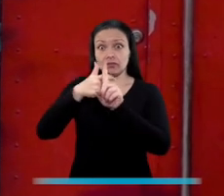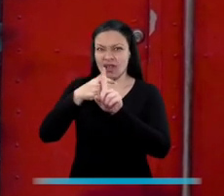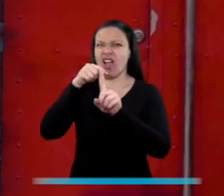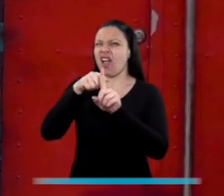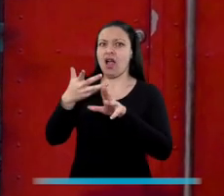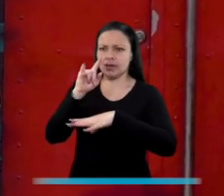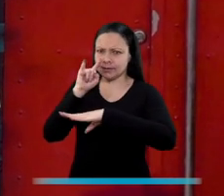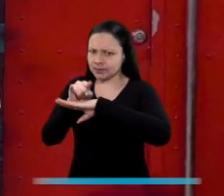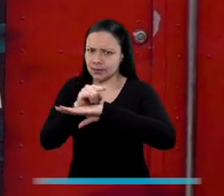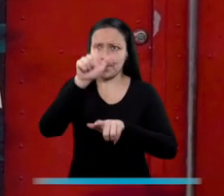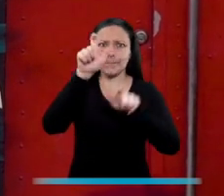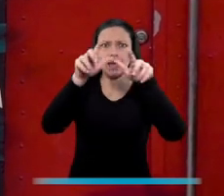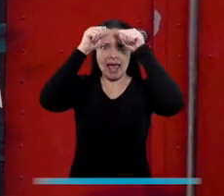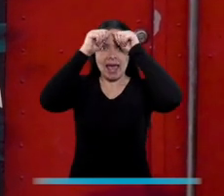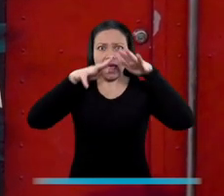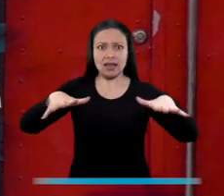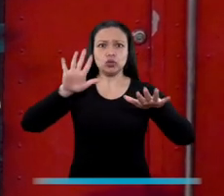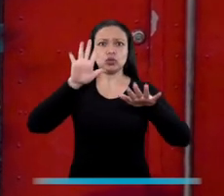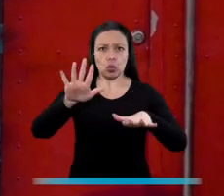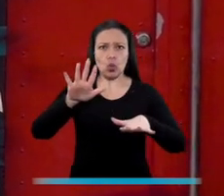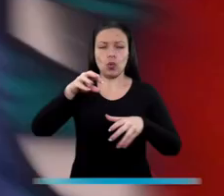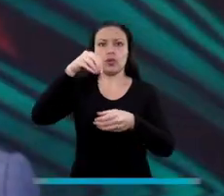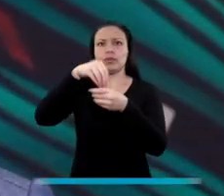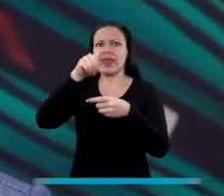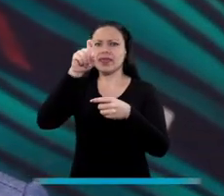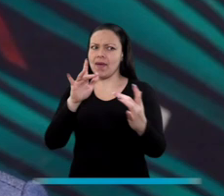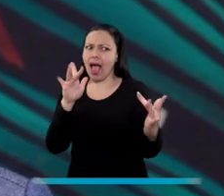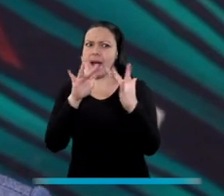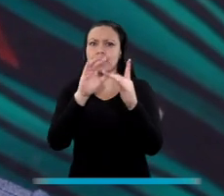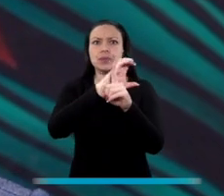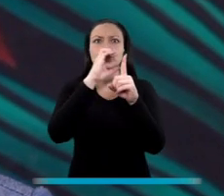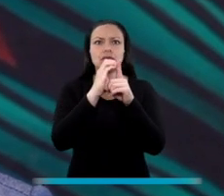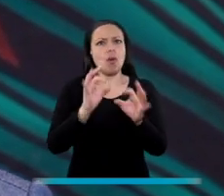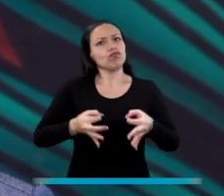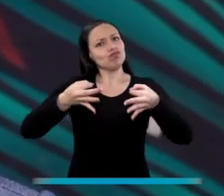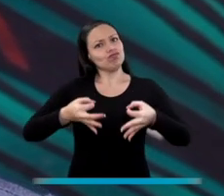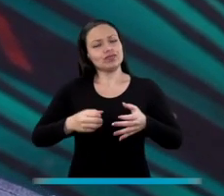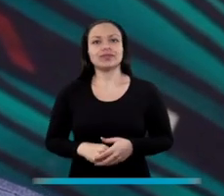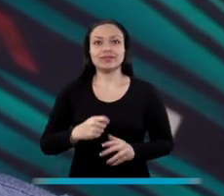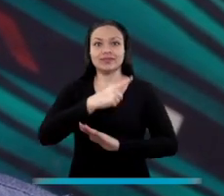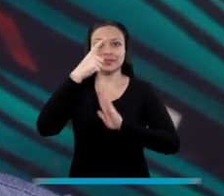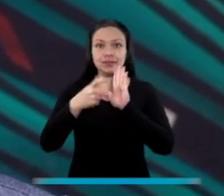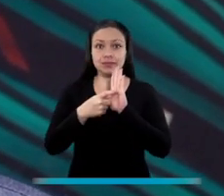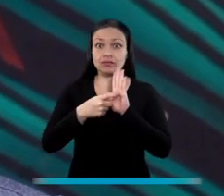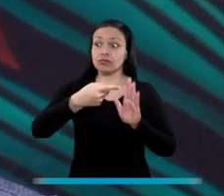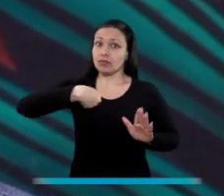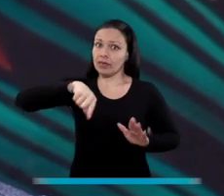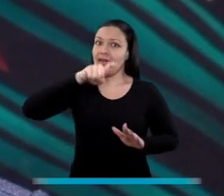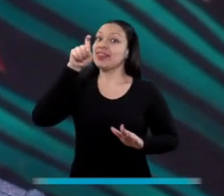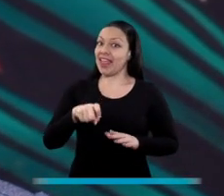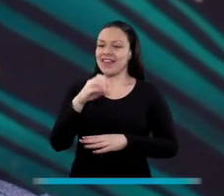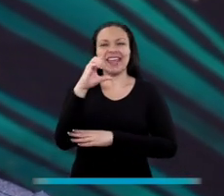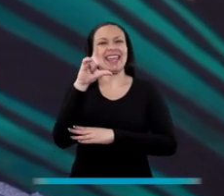conforme a los lineamientos de la cultura de la legalidad y la integridad. Todos debemos hacer clic para construir ambientes sanos de convivencia